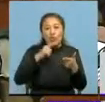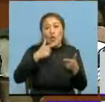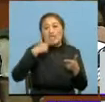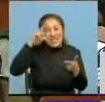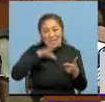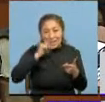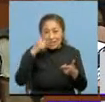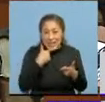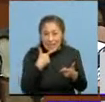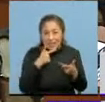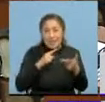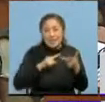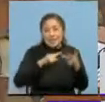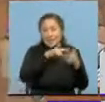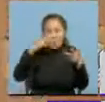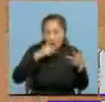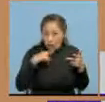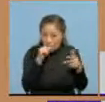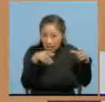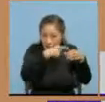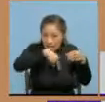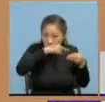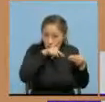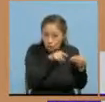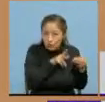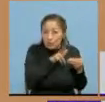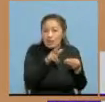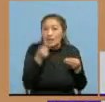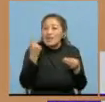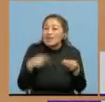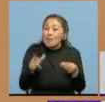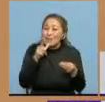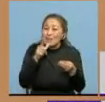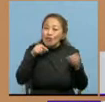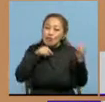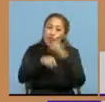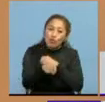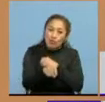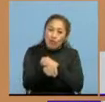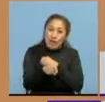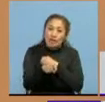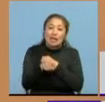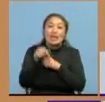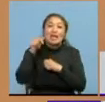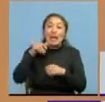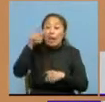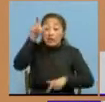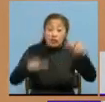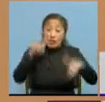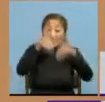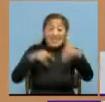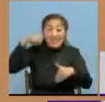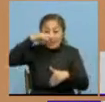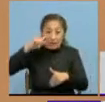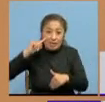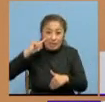Cejas del justicialismo, en una maniobra violatoria de la voluntad popular de estas 75.000